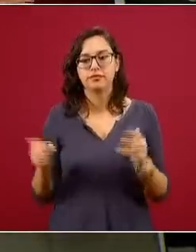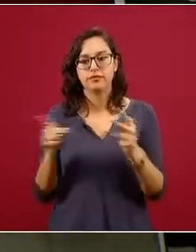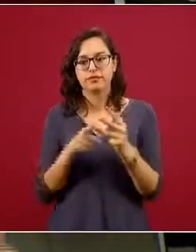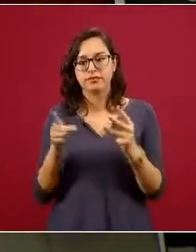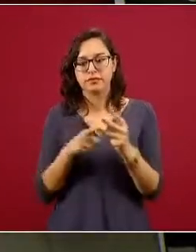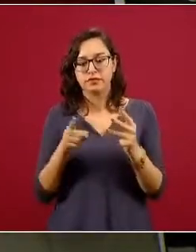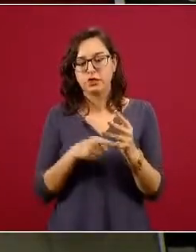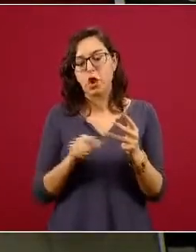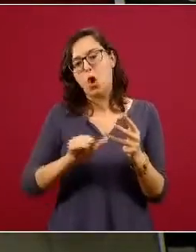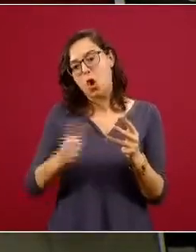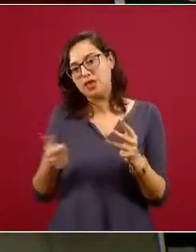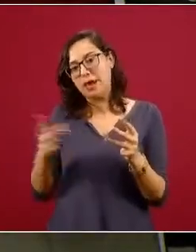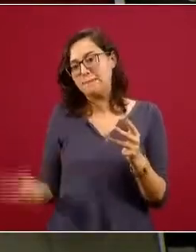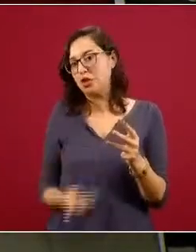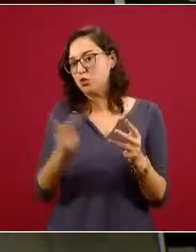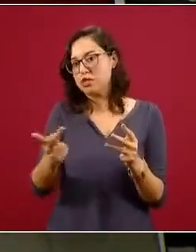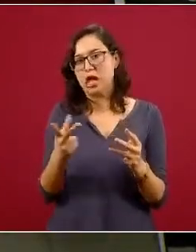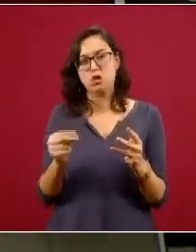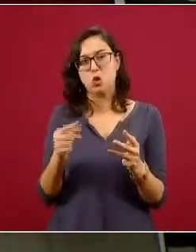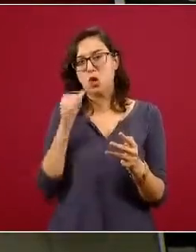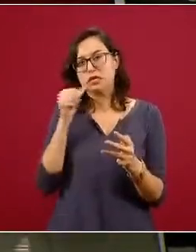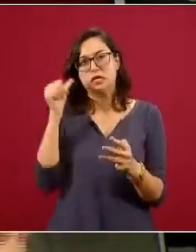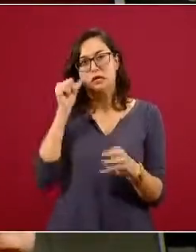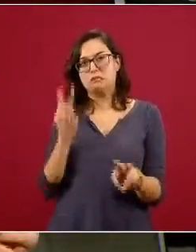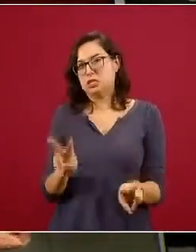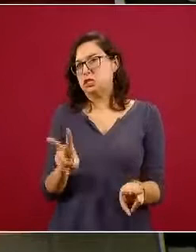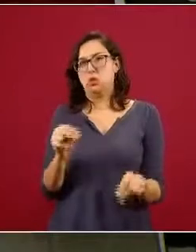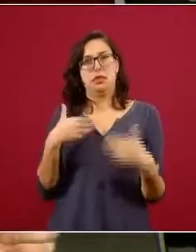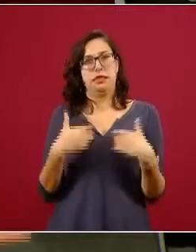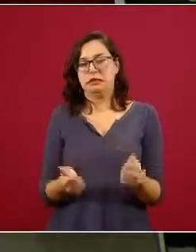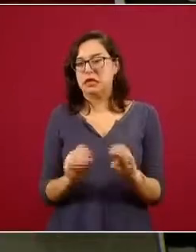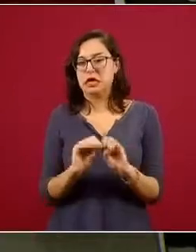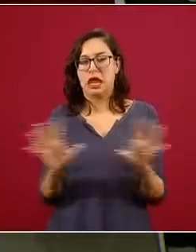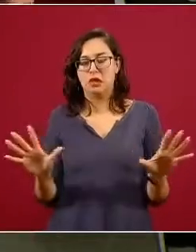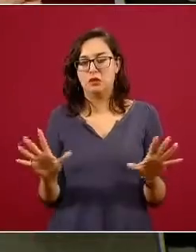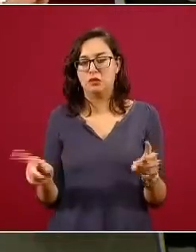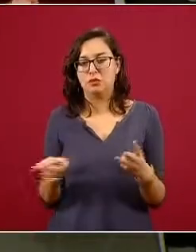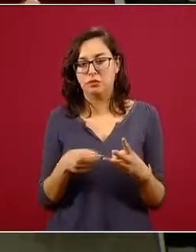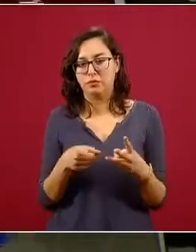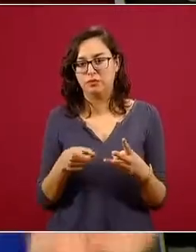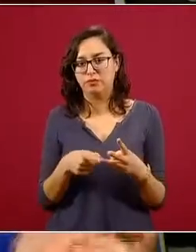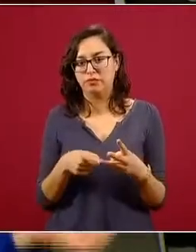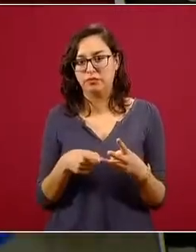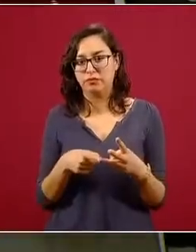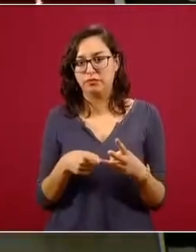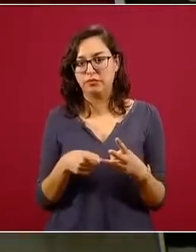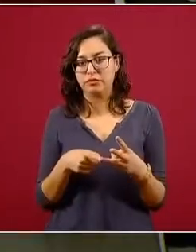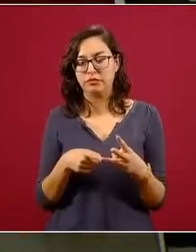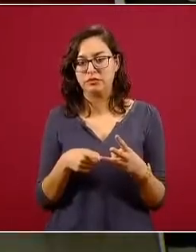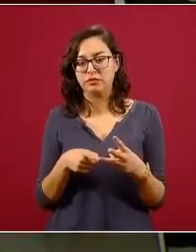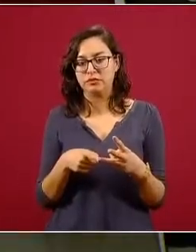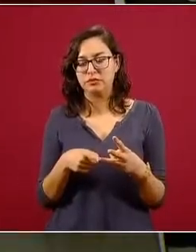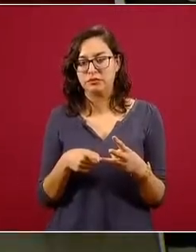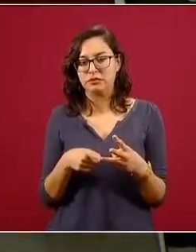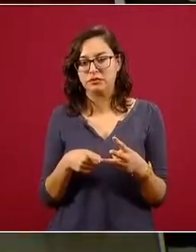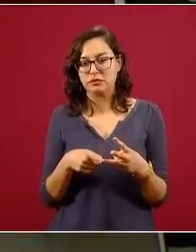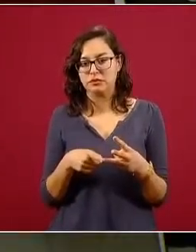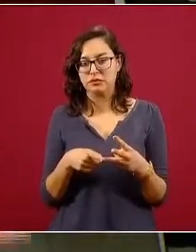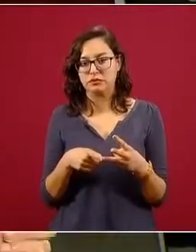porque no me quedó totalmente claro ayer cómo pueden determinar